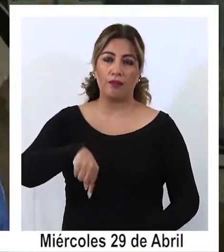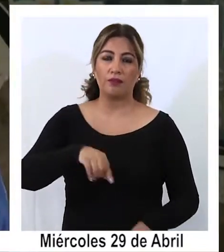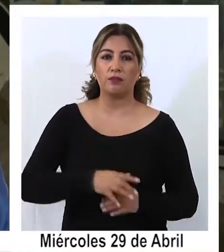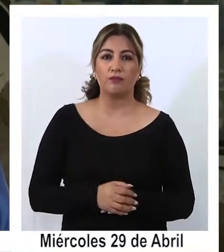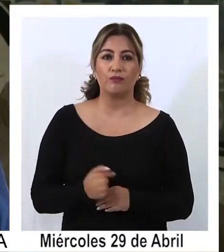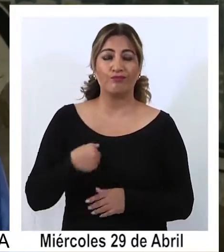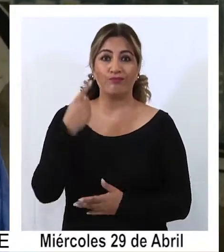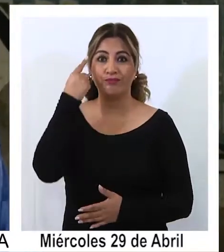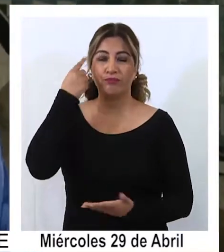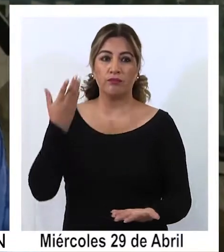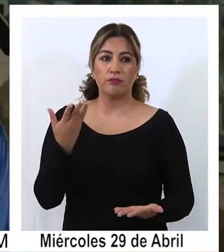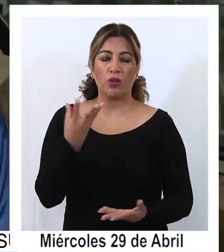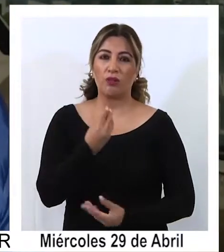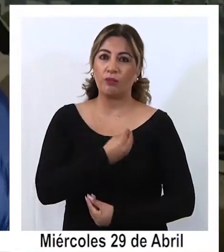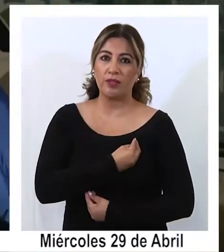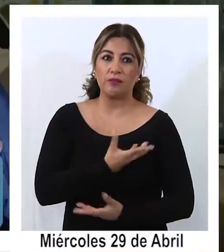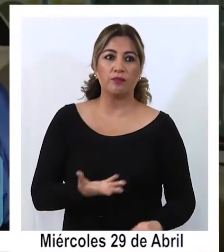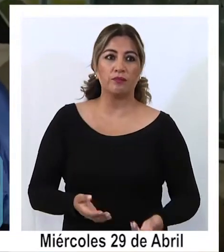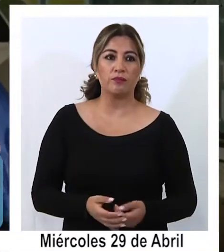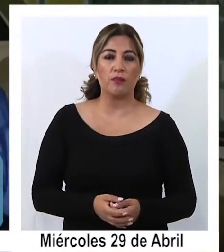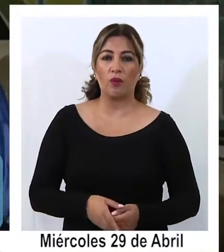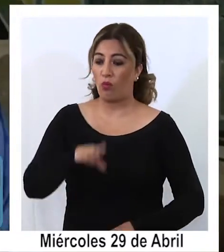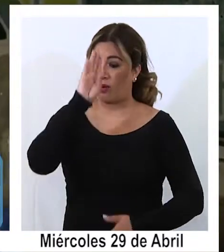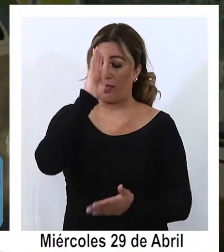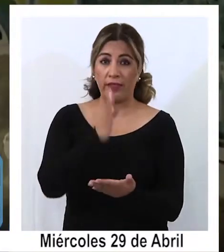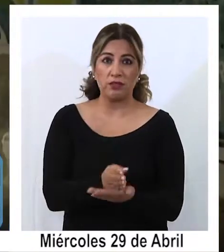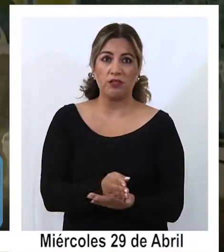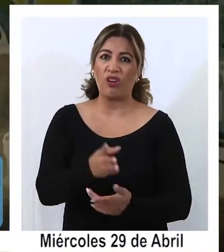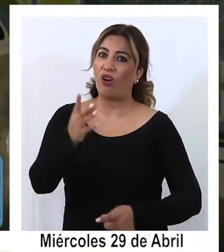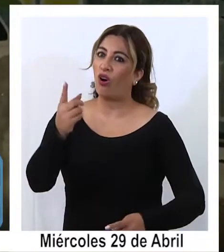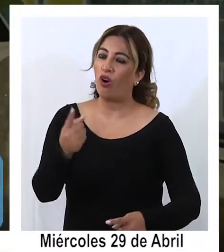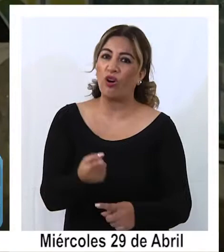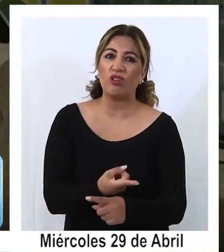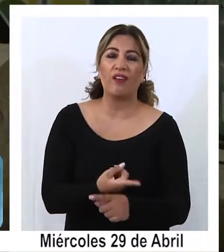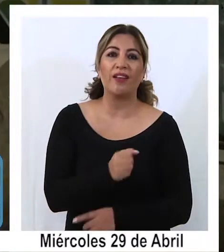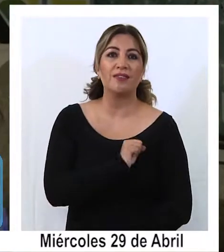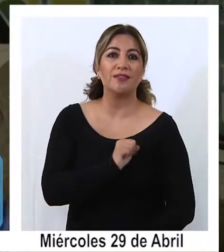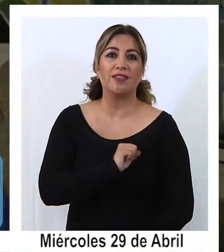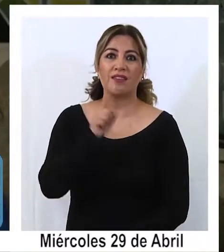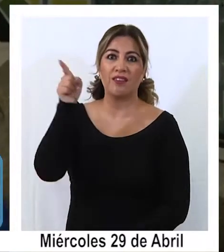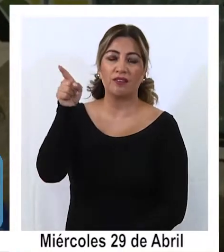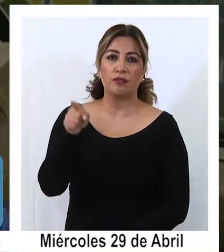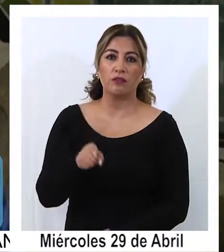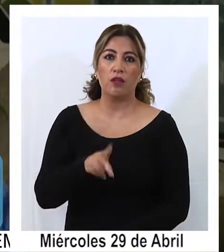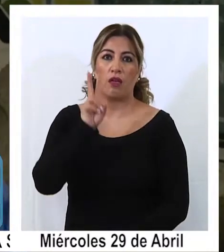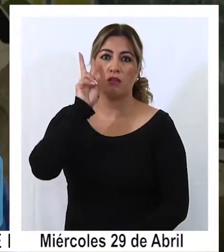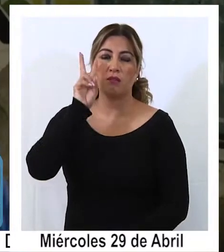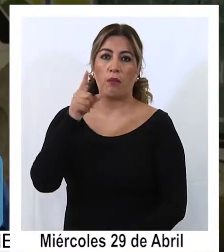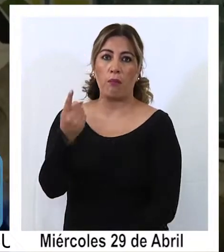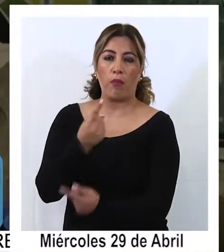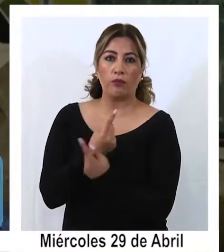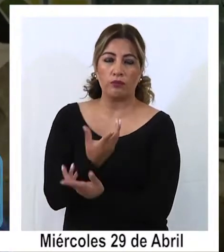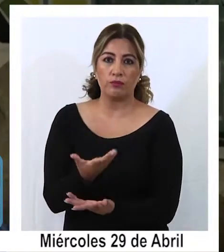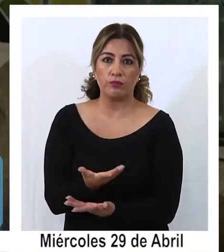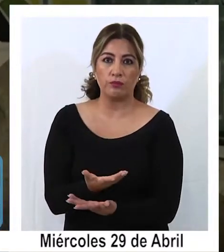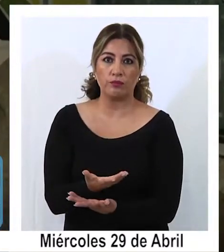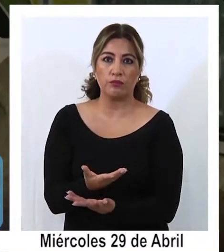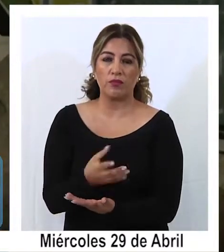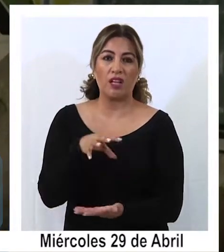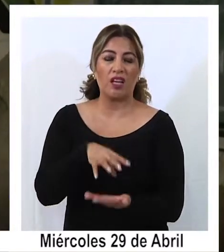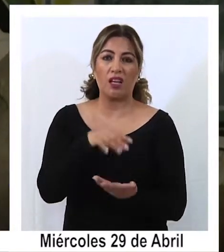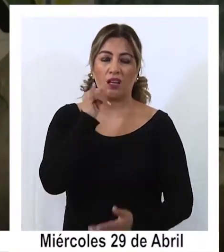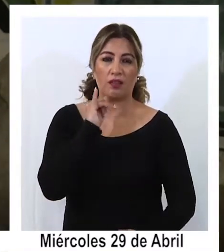parece lamentable que se tome una decisión nuevamente a nivel central sin considerar a la región,